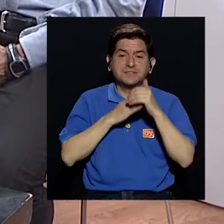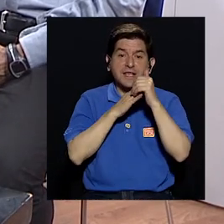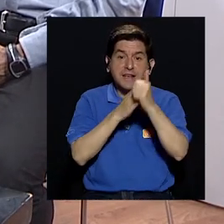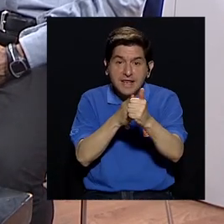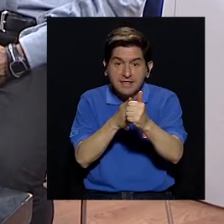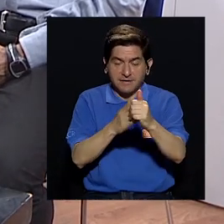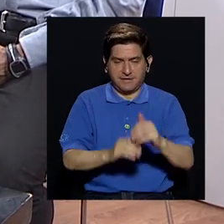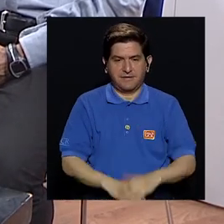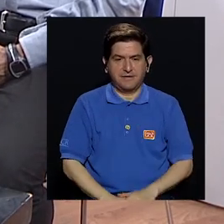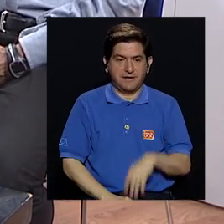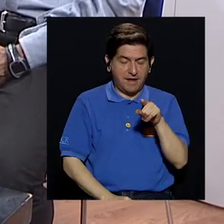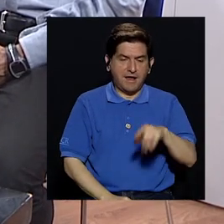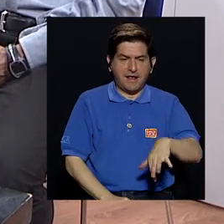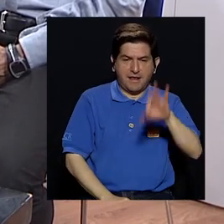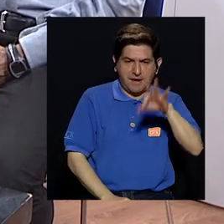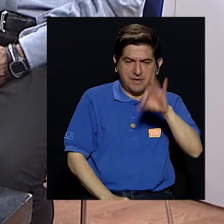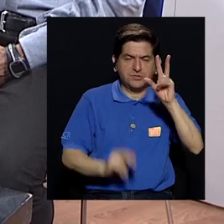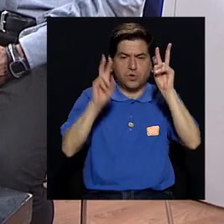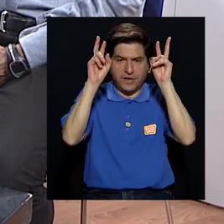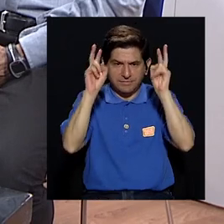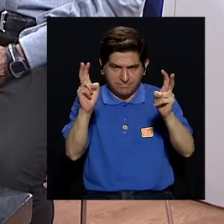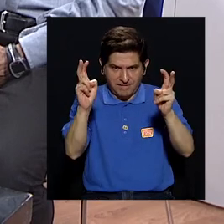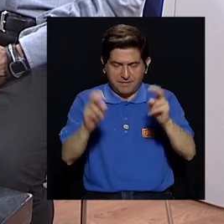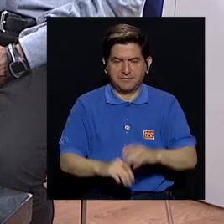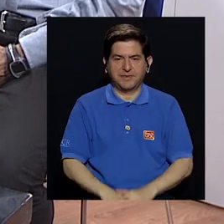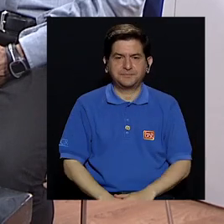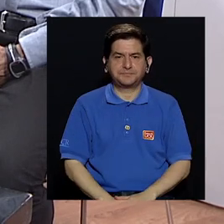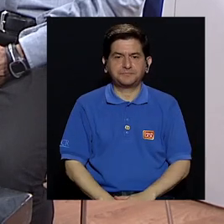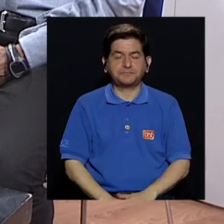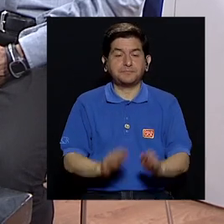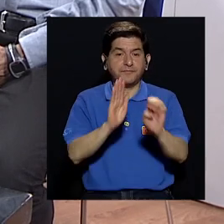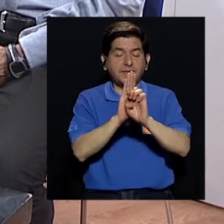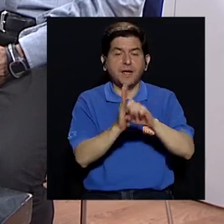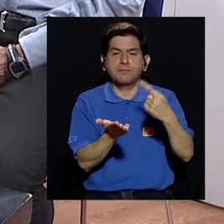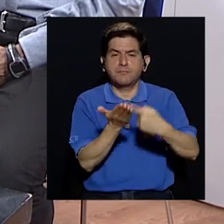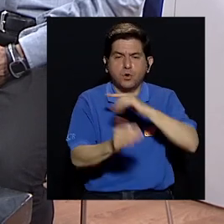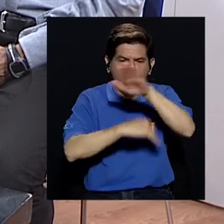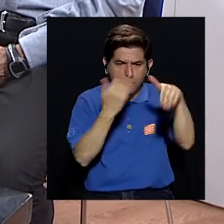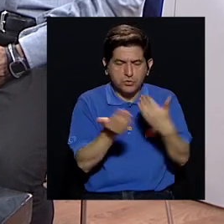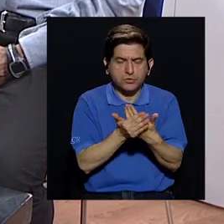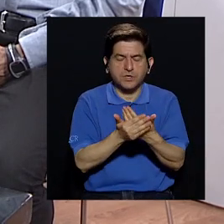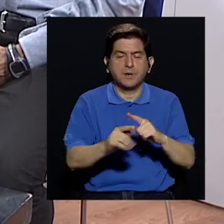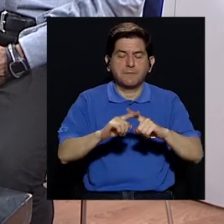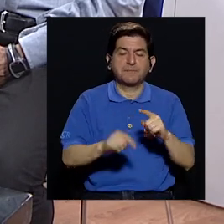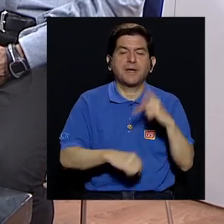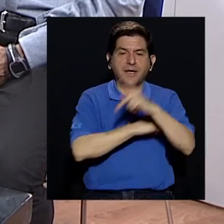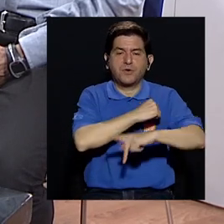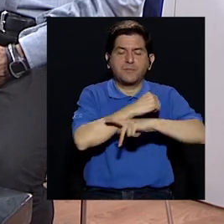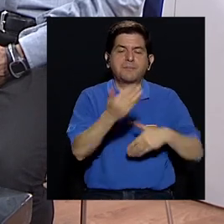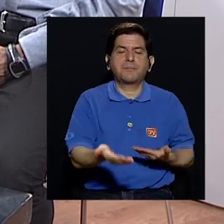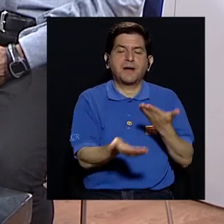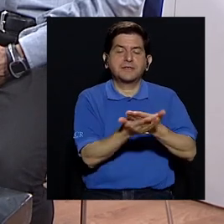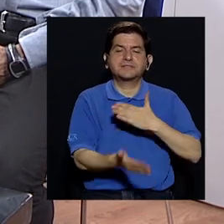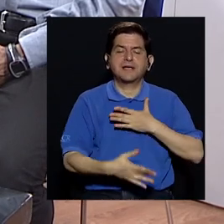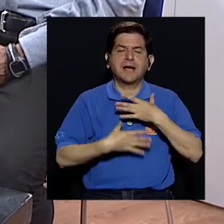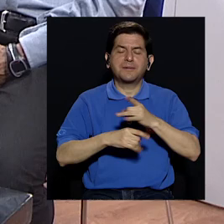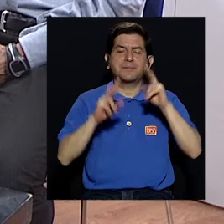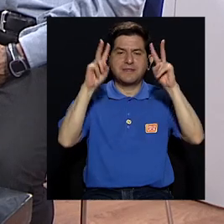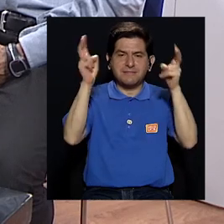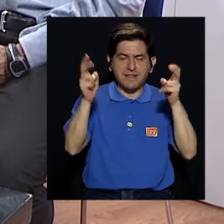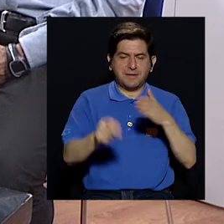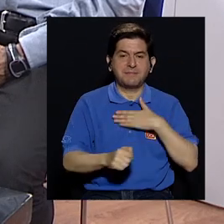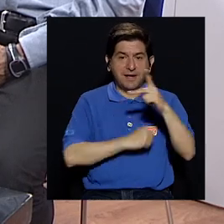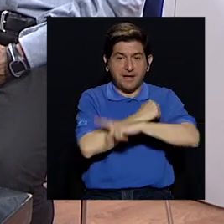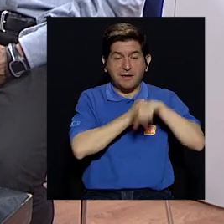líder del simposio que elige el tema con el cual digamos lo discutimos todos pero el país puede proponer y decir a mí me interesa